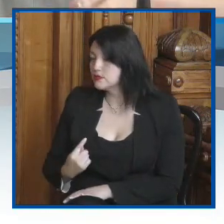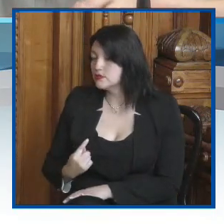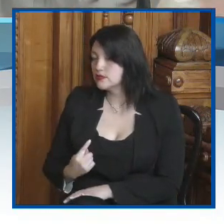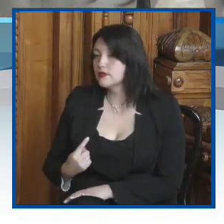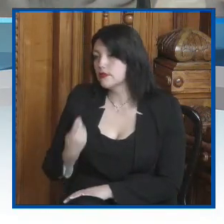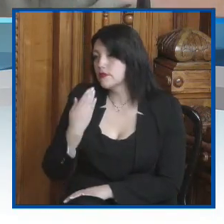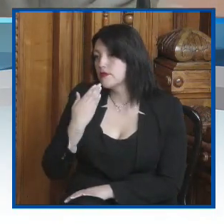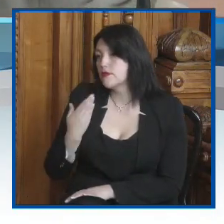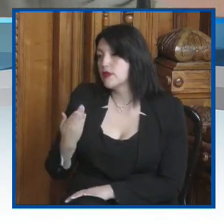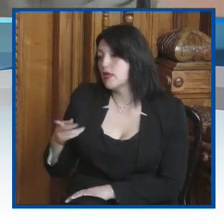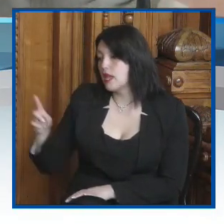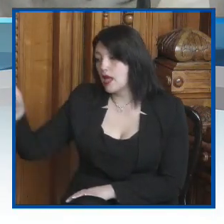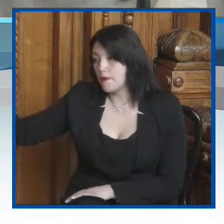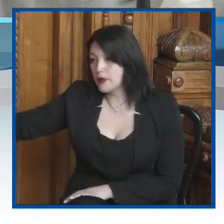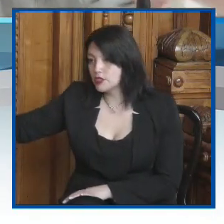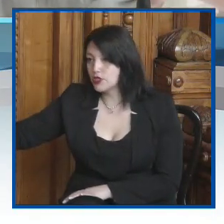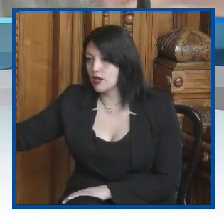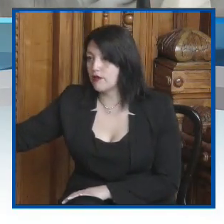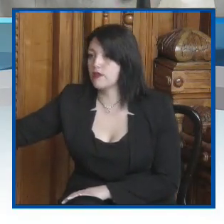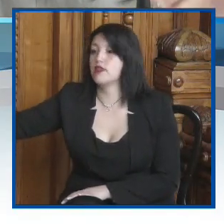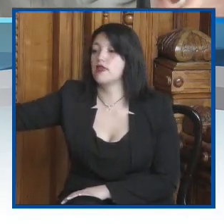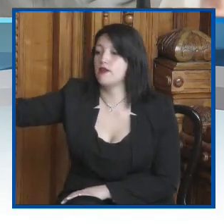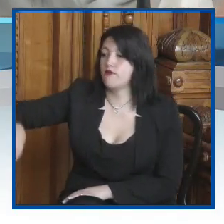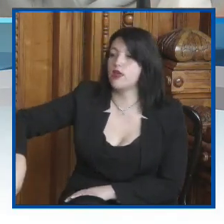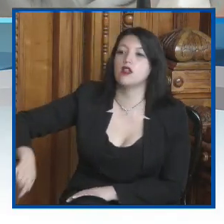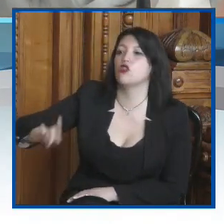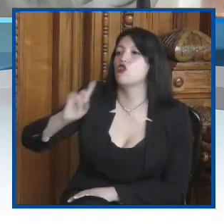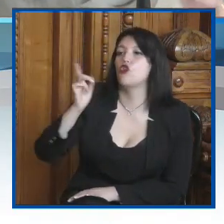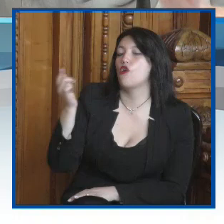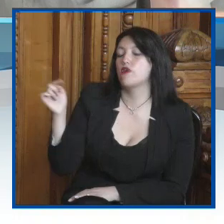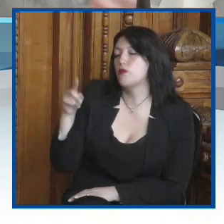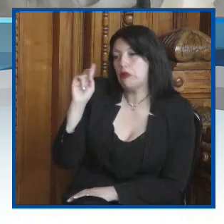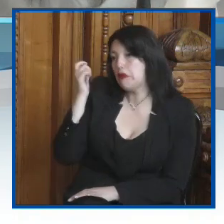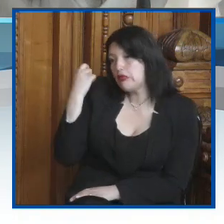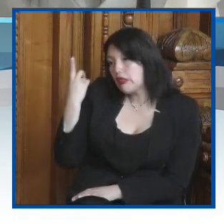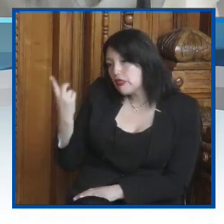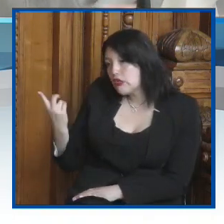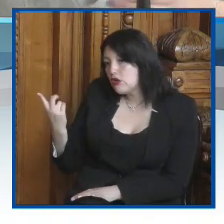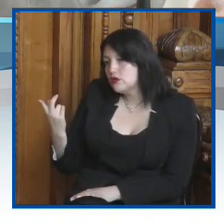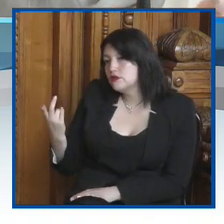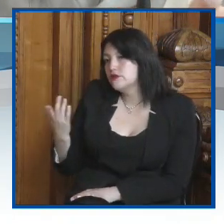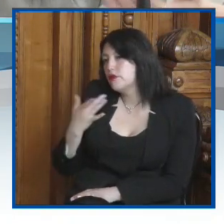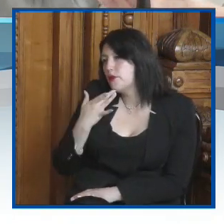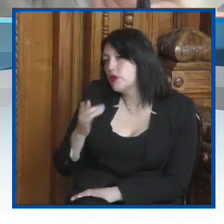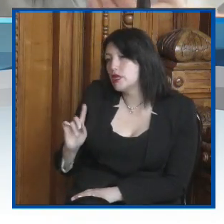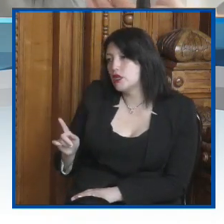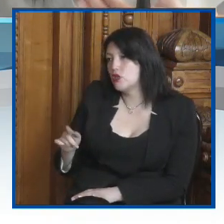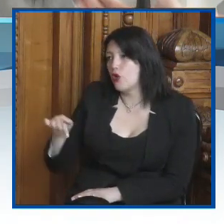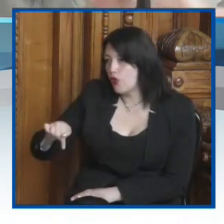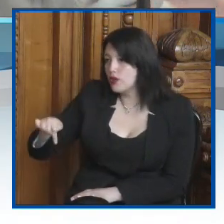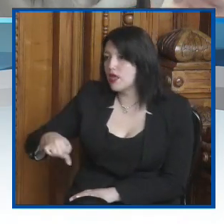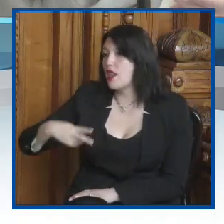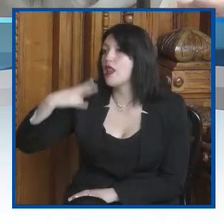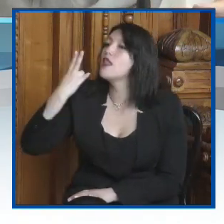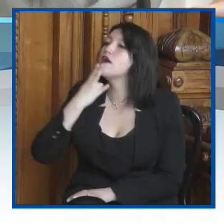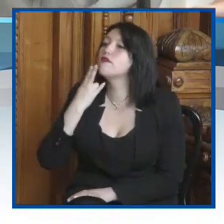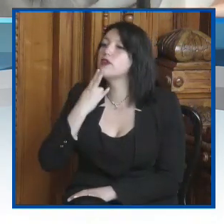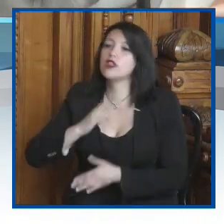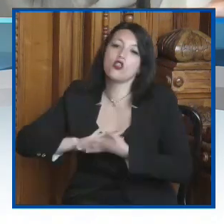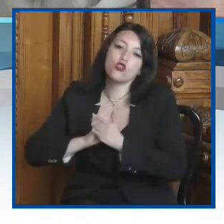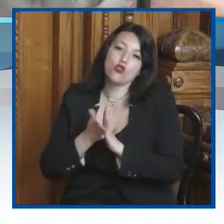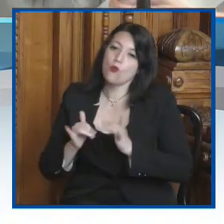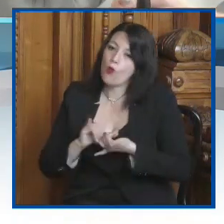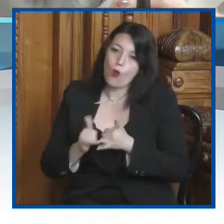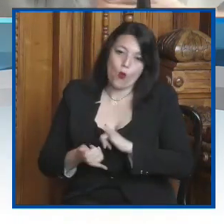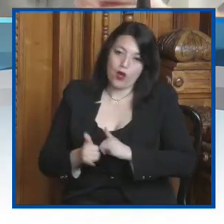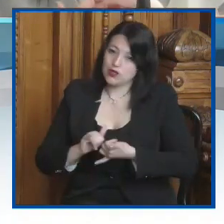Y encima la persona que llega, cuando le llega el papel, no viene porque no lo entendió. Entonces dijimos, ¿por qué no? Si hoy en la vida todos nos comunicamos con